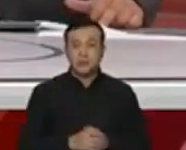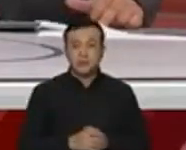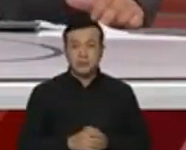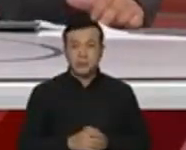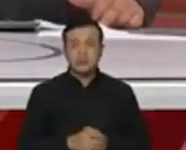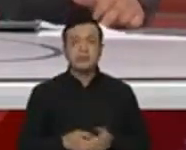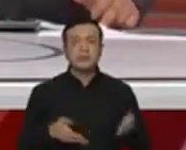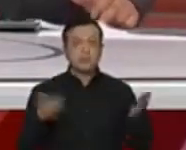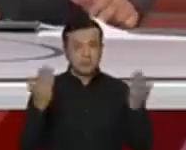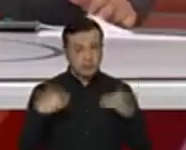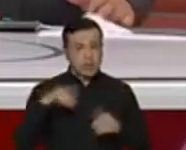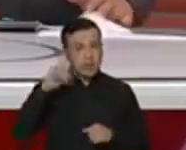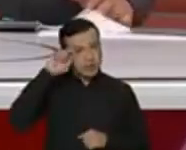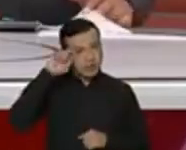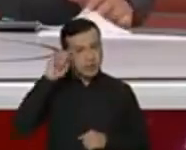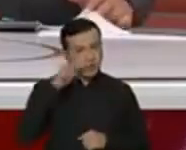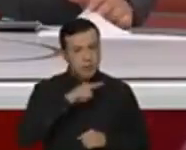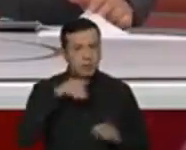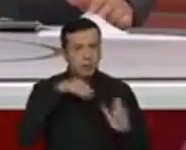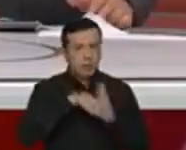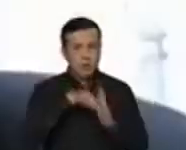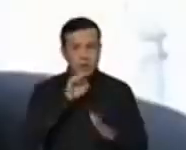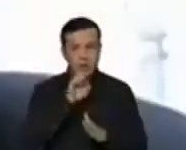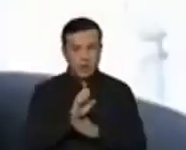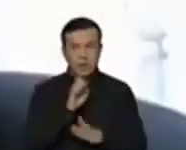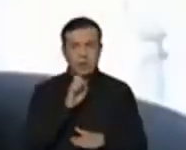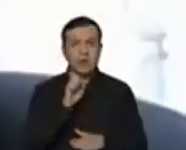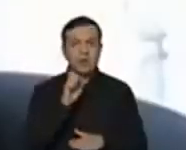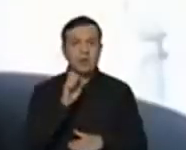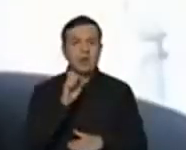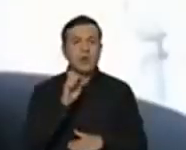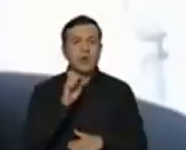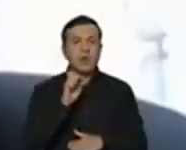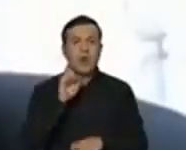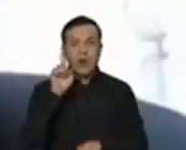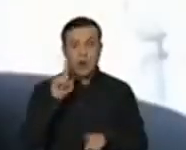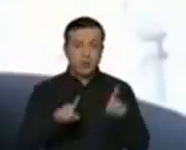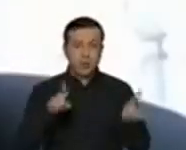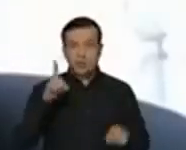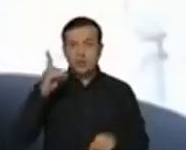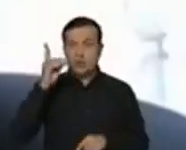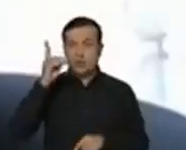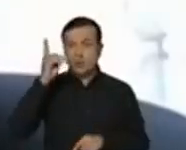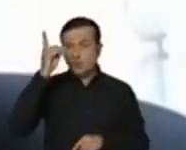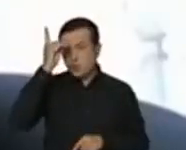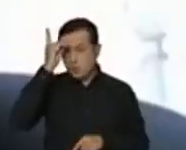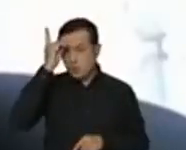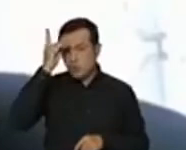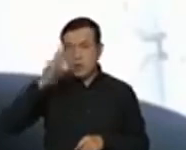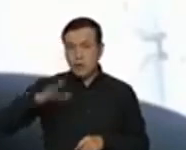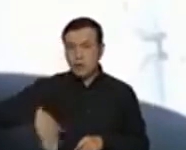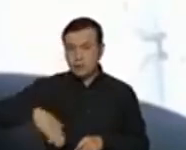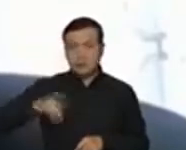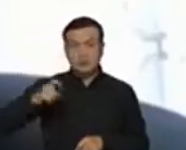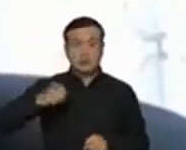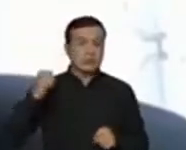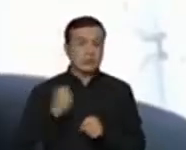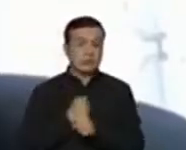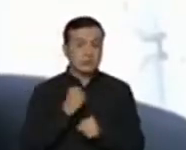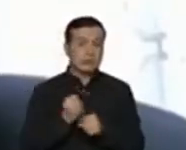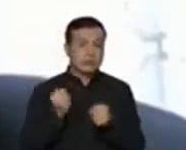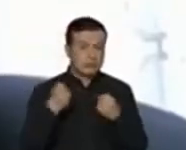Bueno, recordemos también que Banecuador tiene cartera vencida, por lo tanto, hay un trabajo muy arduo que tenemos que